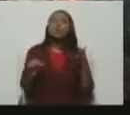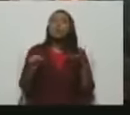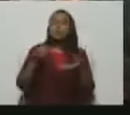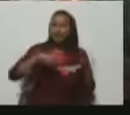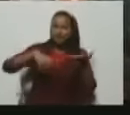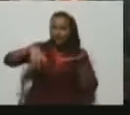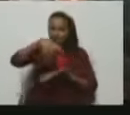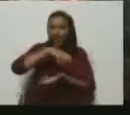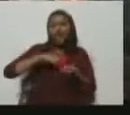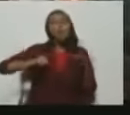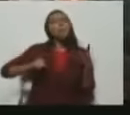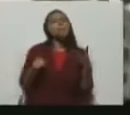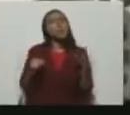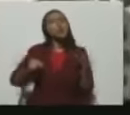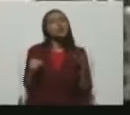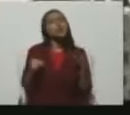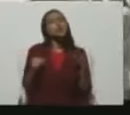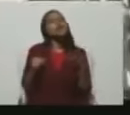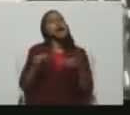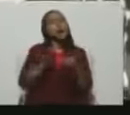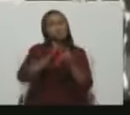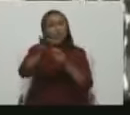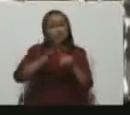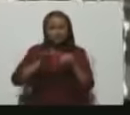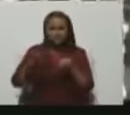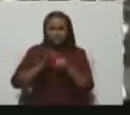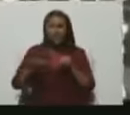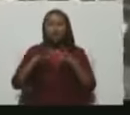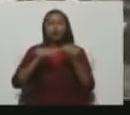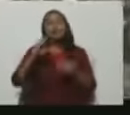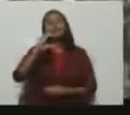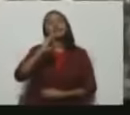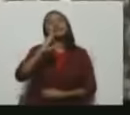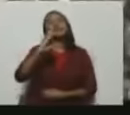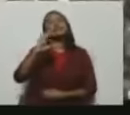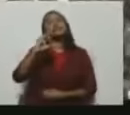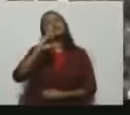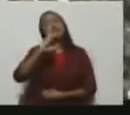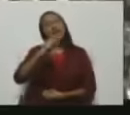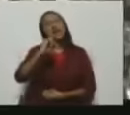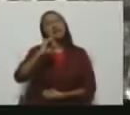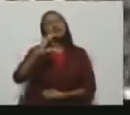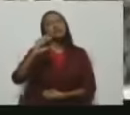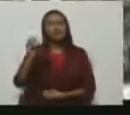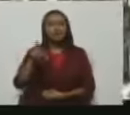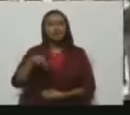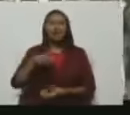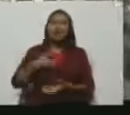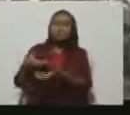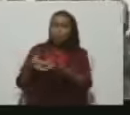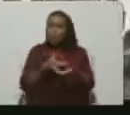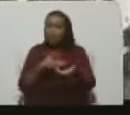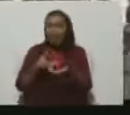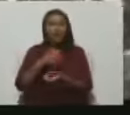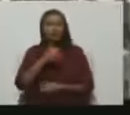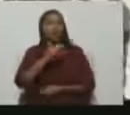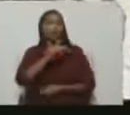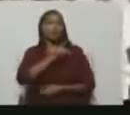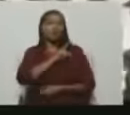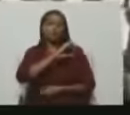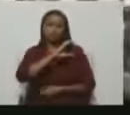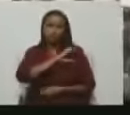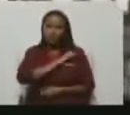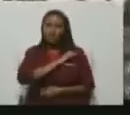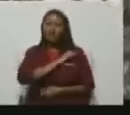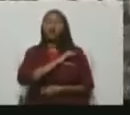municipales, Cuerpo de Investigaciones Científicas, Penales y Criminalísticas, Bomberos, Protección Civil, BEN 911, Corpo